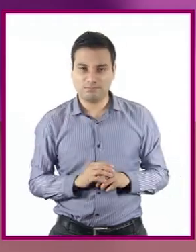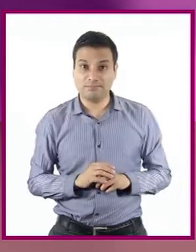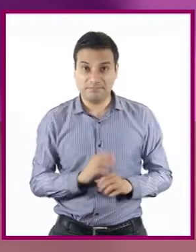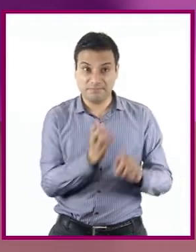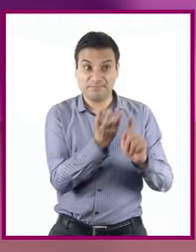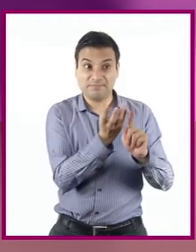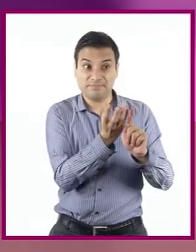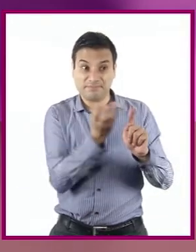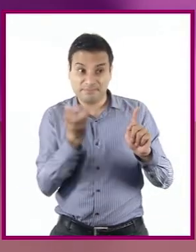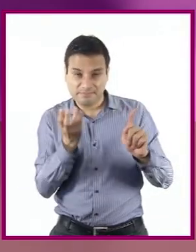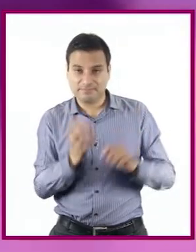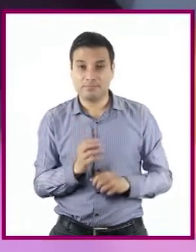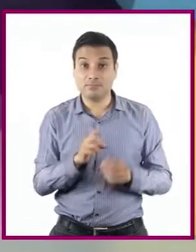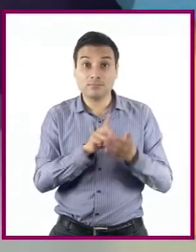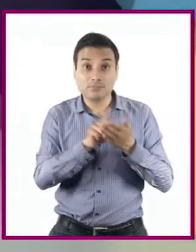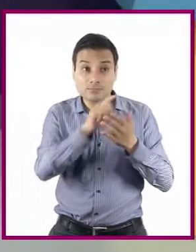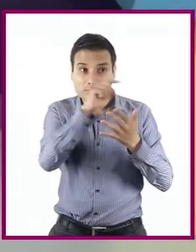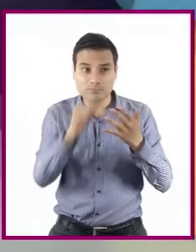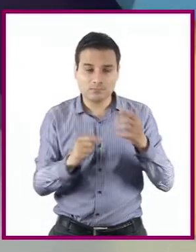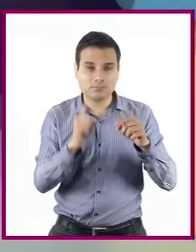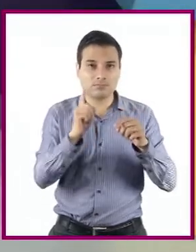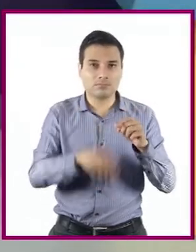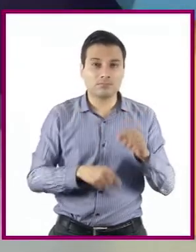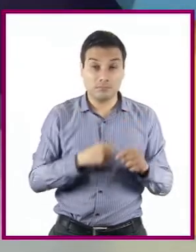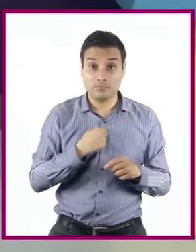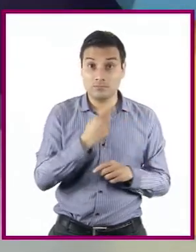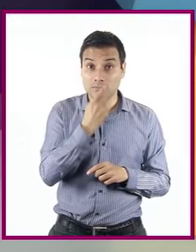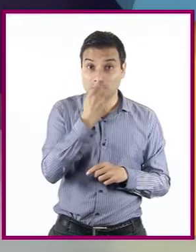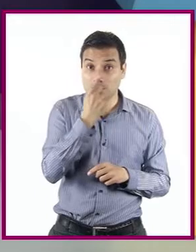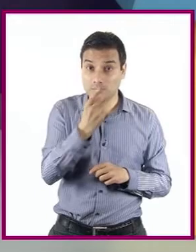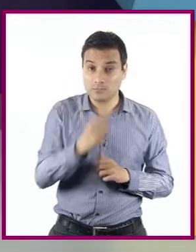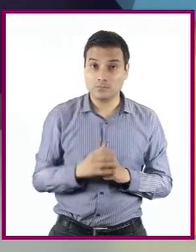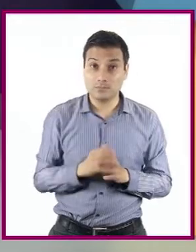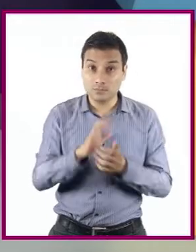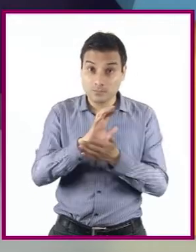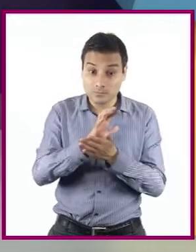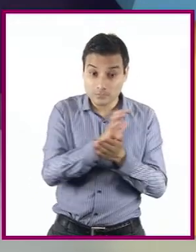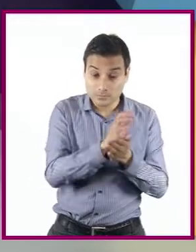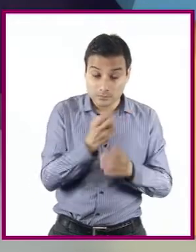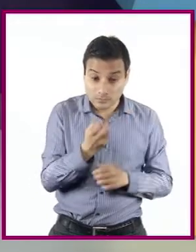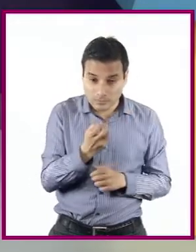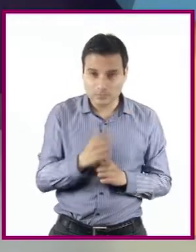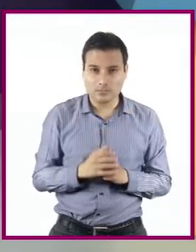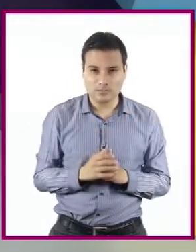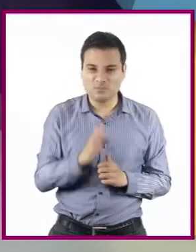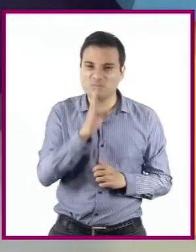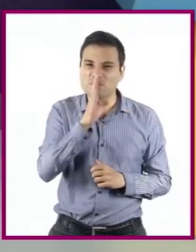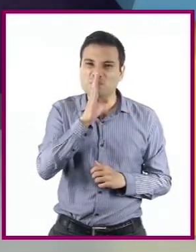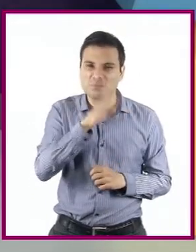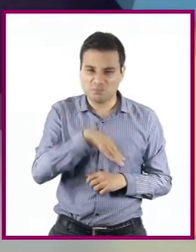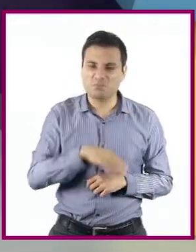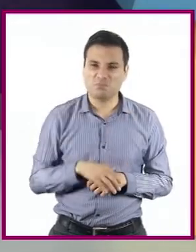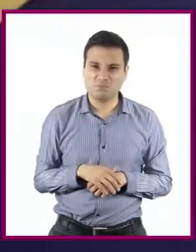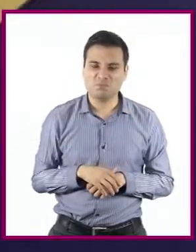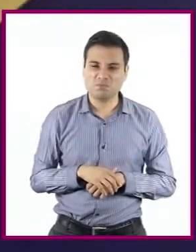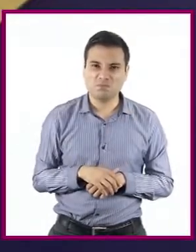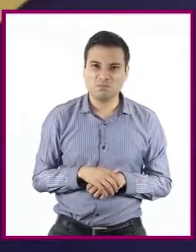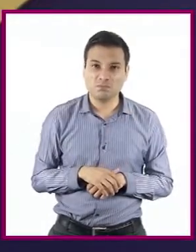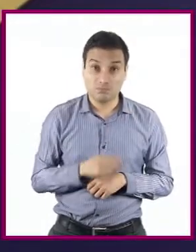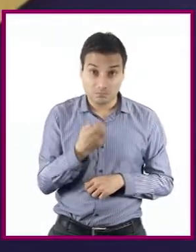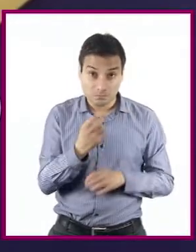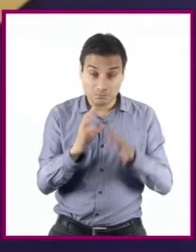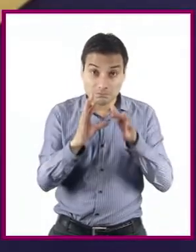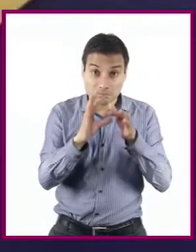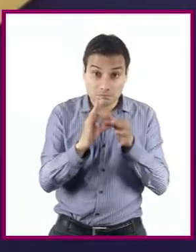o niegan derechos. No es suficiente con decir que la discriminación es una forma de promover estereotipos y de alimentar prejuicios.